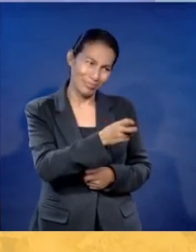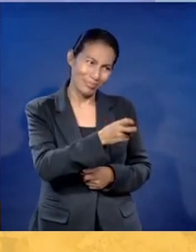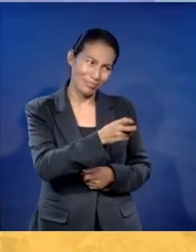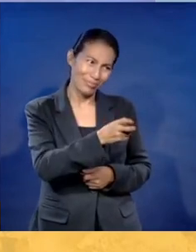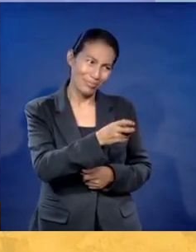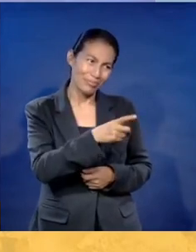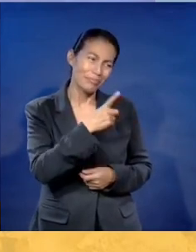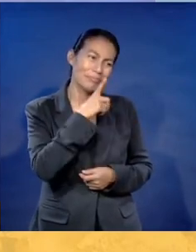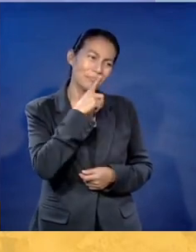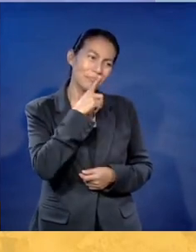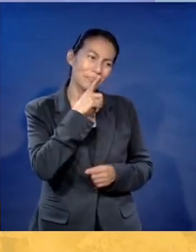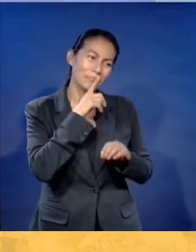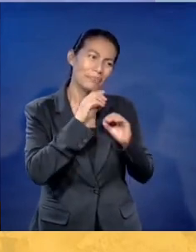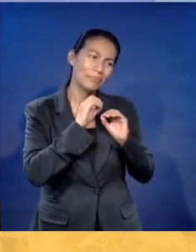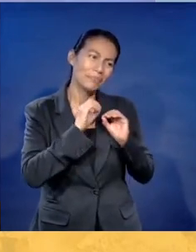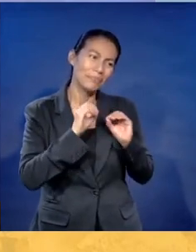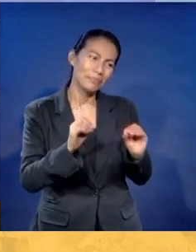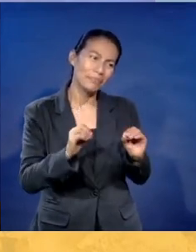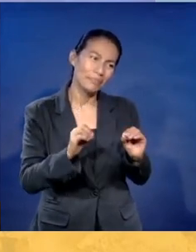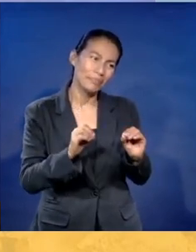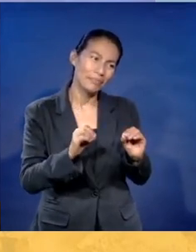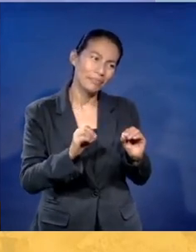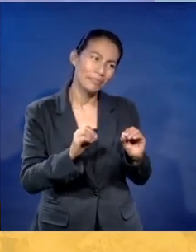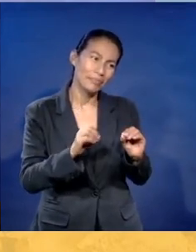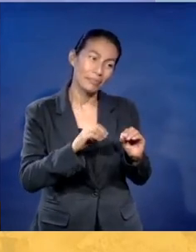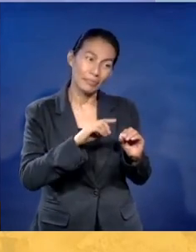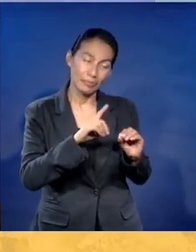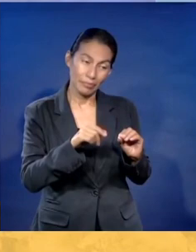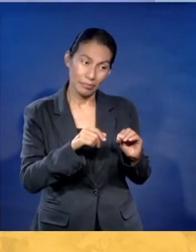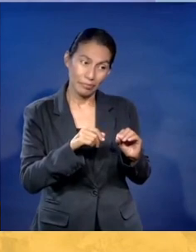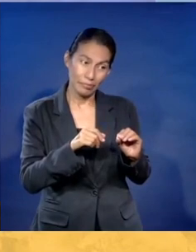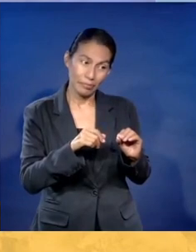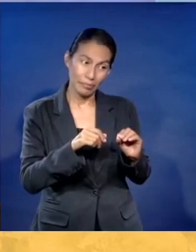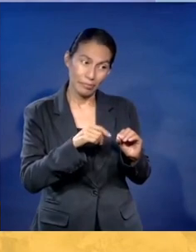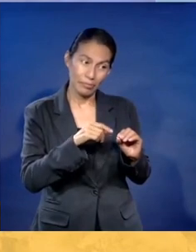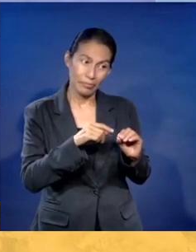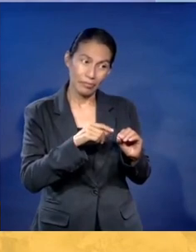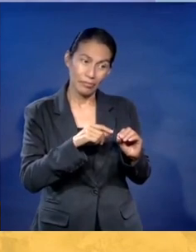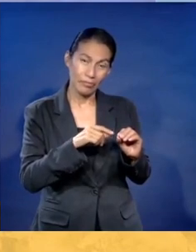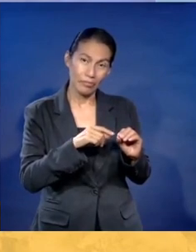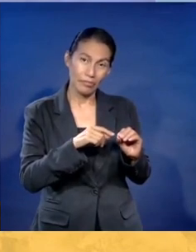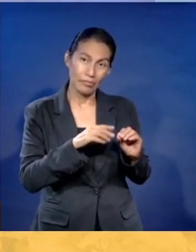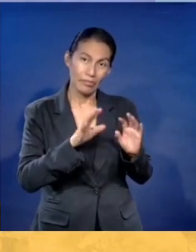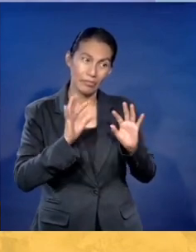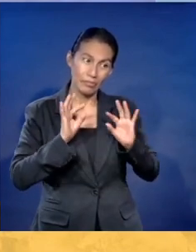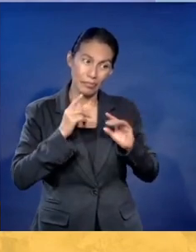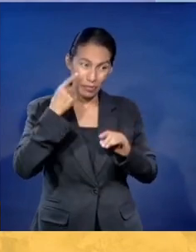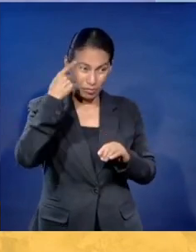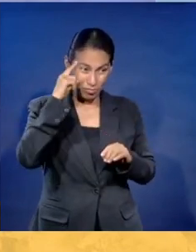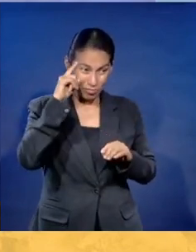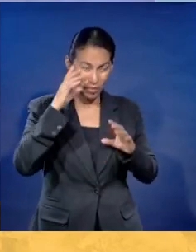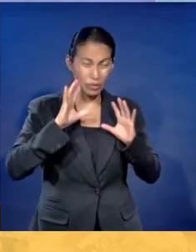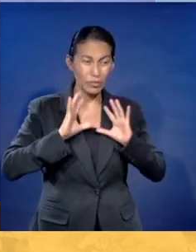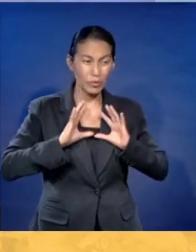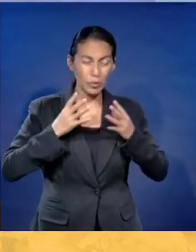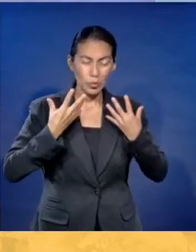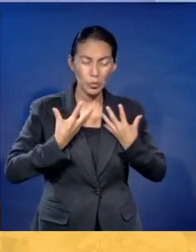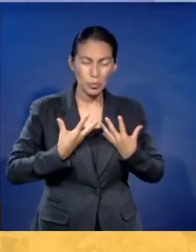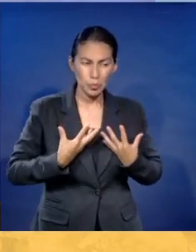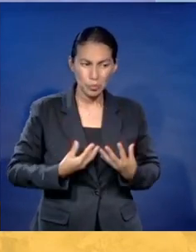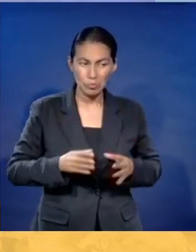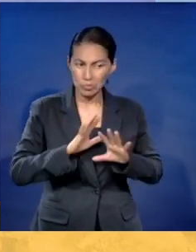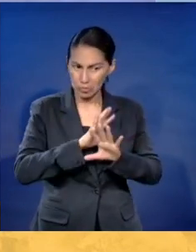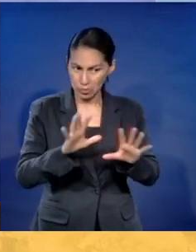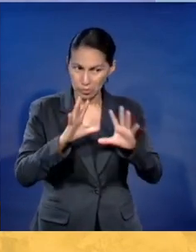usted callada cuando se le haya bajado el pleito entonces usted le va a decir así mi